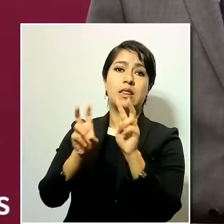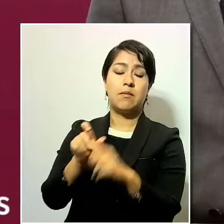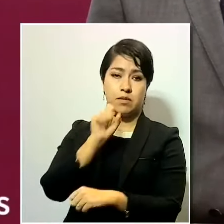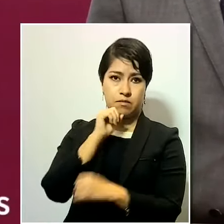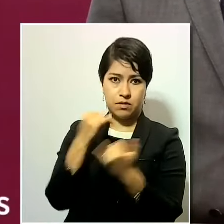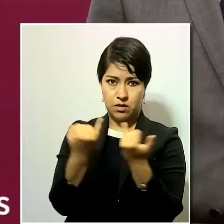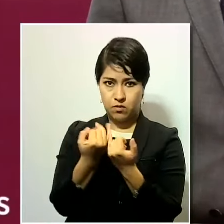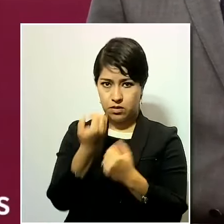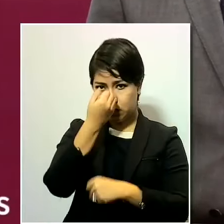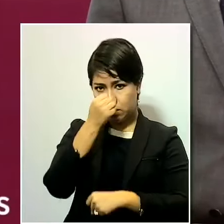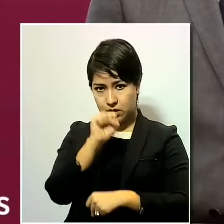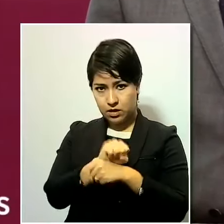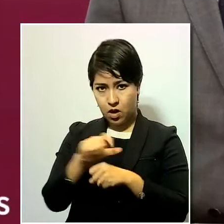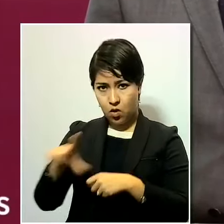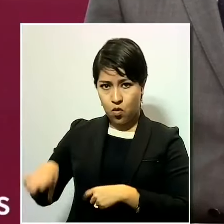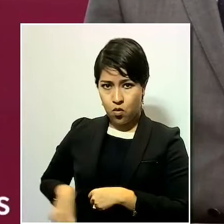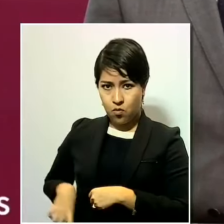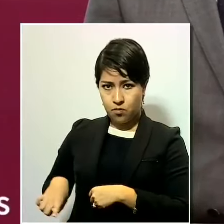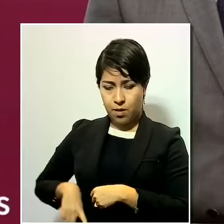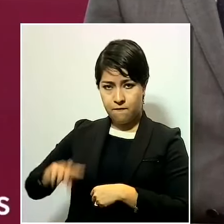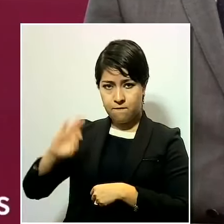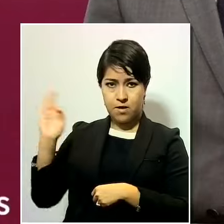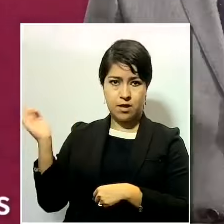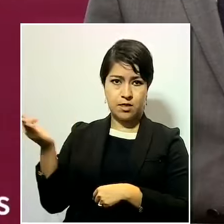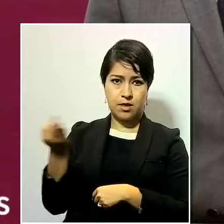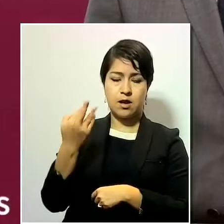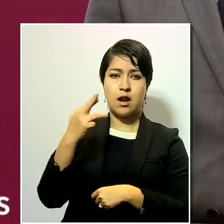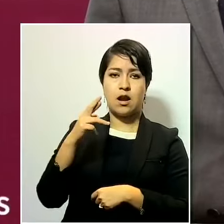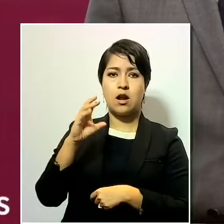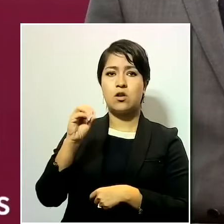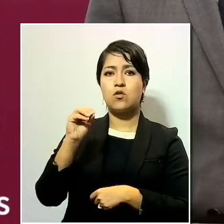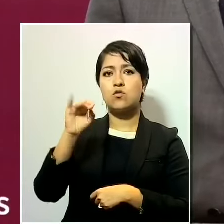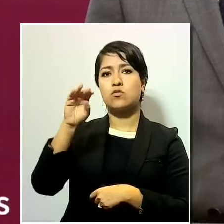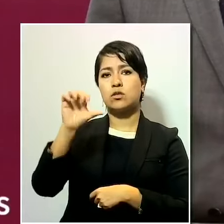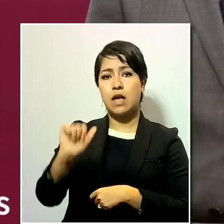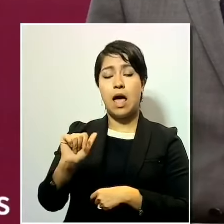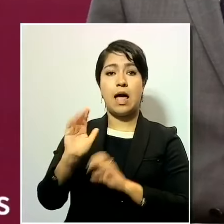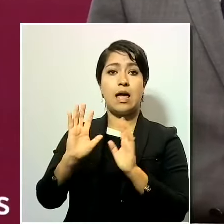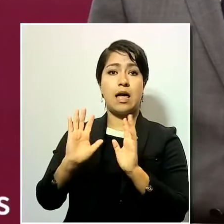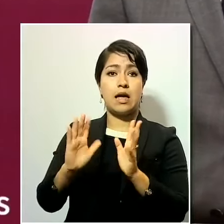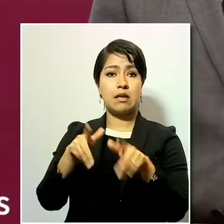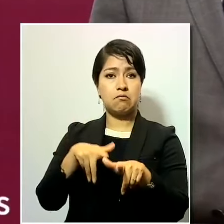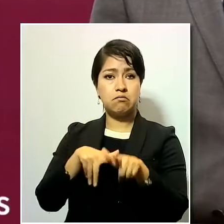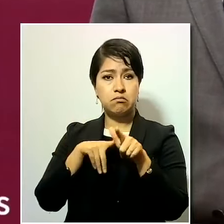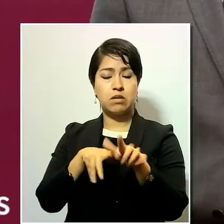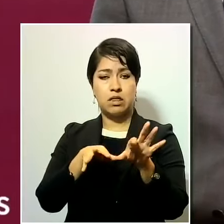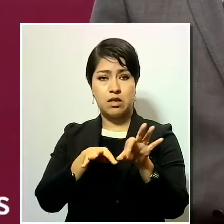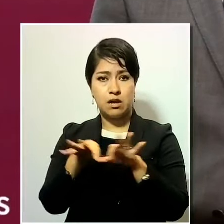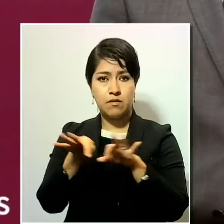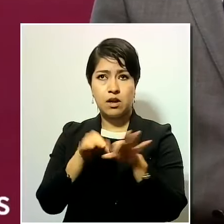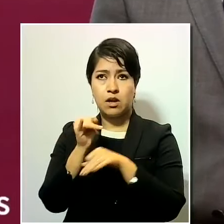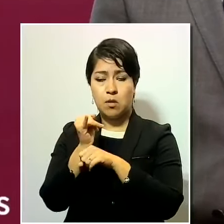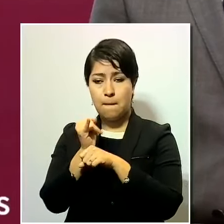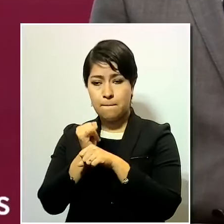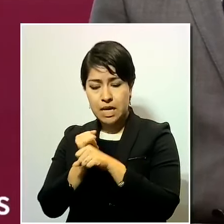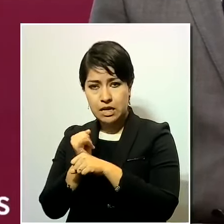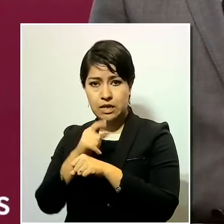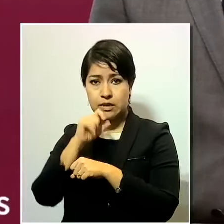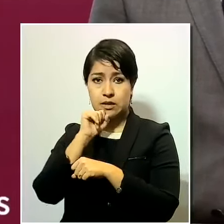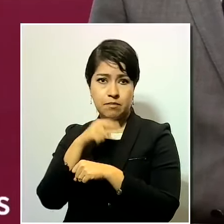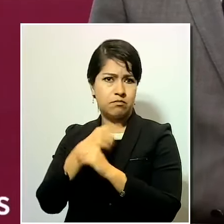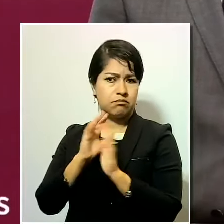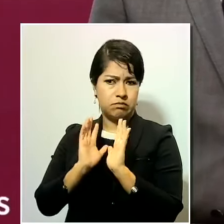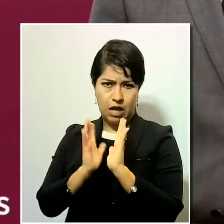la secretaria de gobernación Federal rosela Rodríguez están en las dil en las este